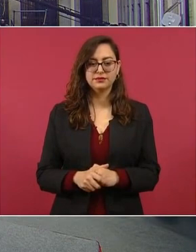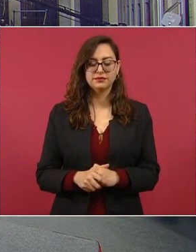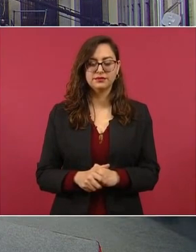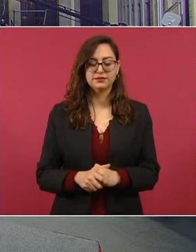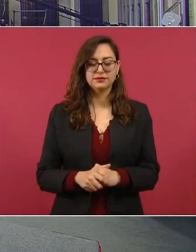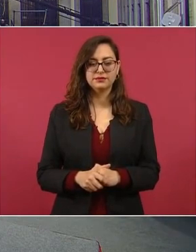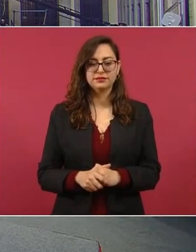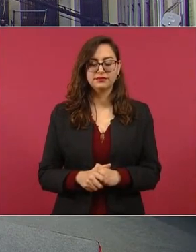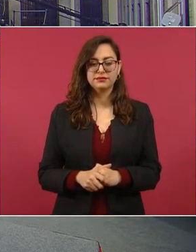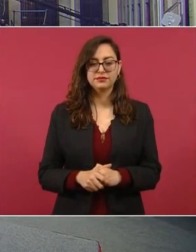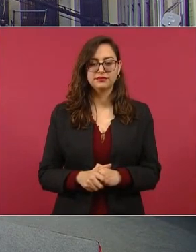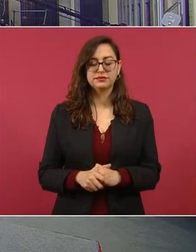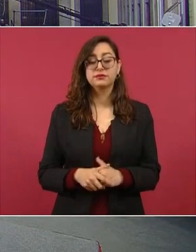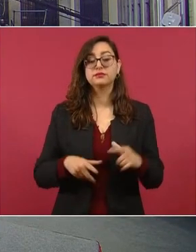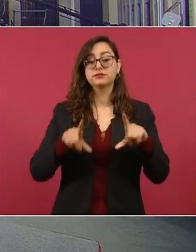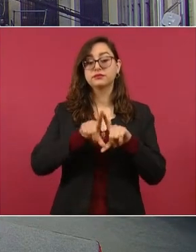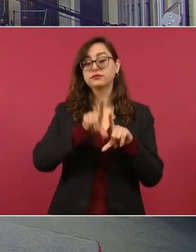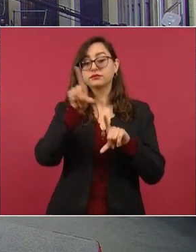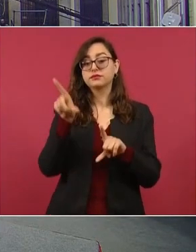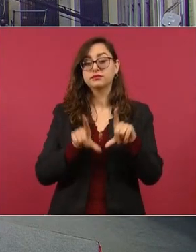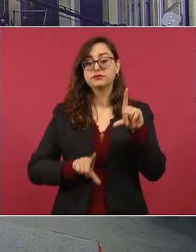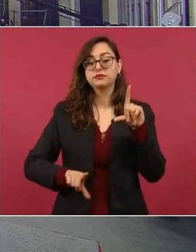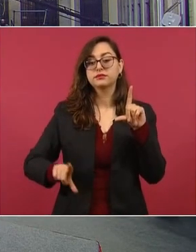Víctimas de extorsión a nivel nacional.